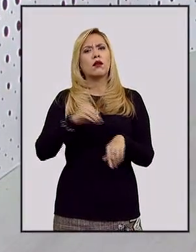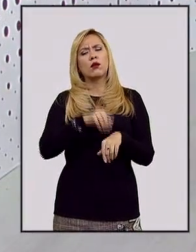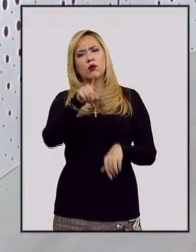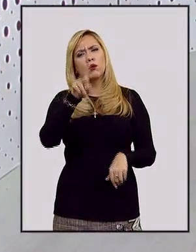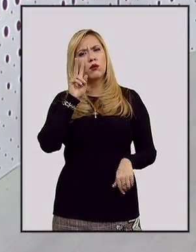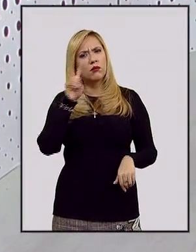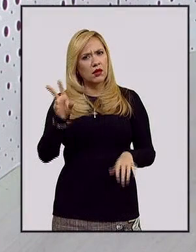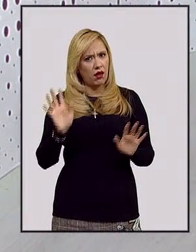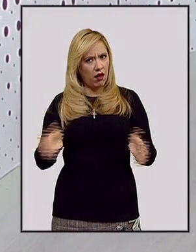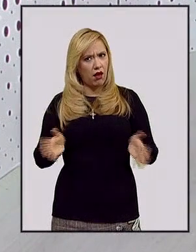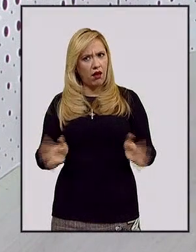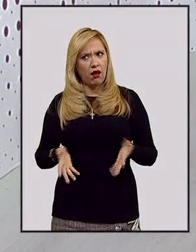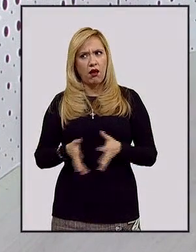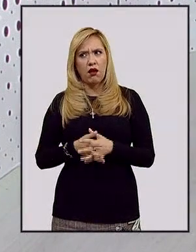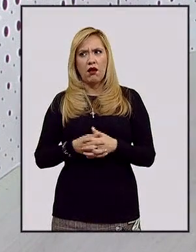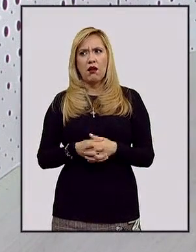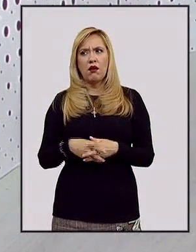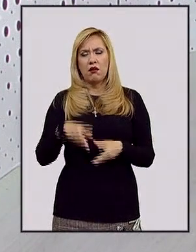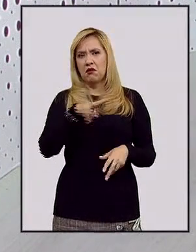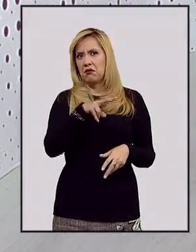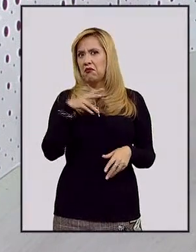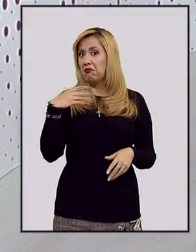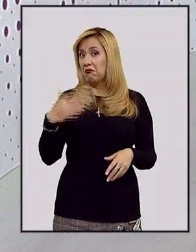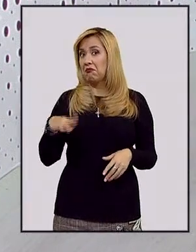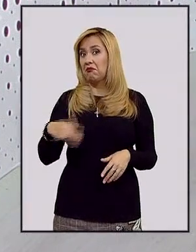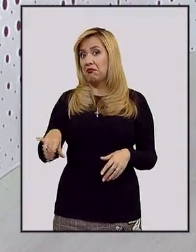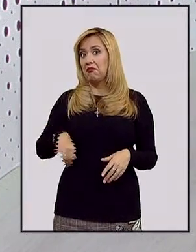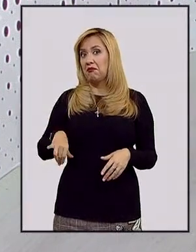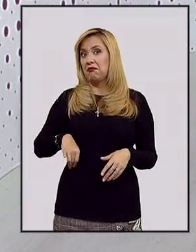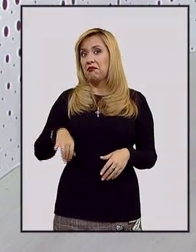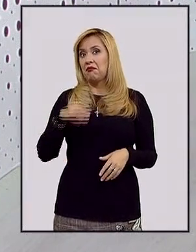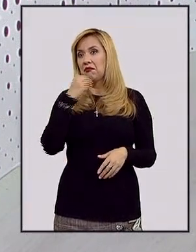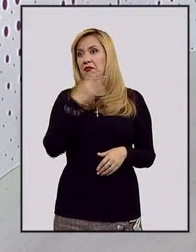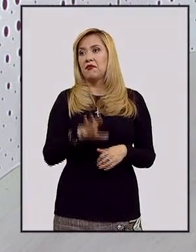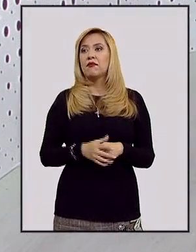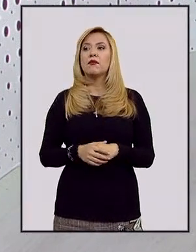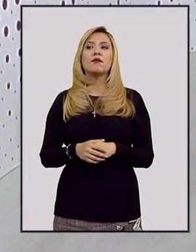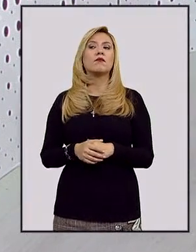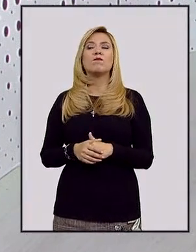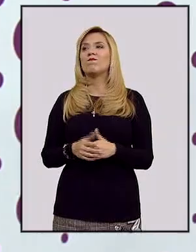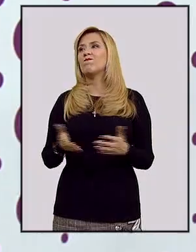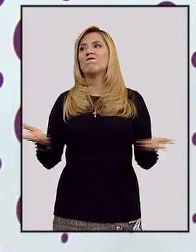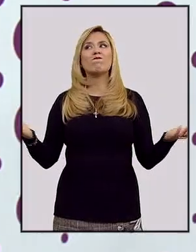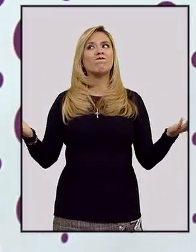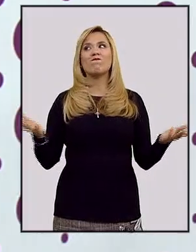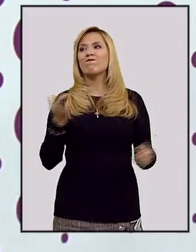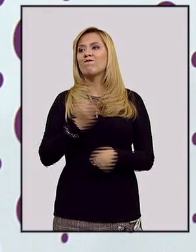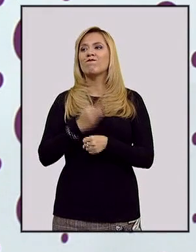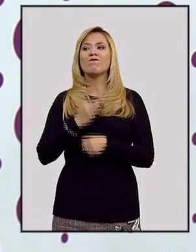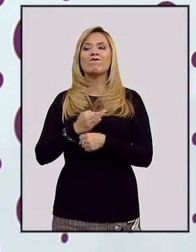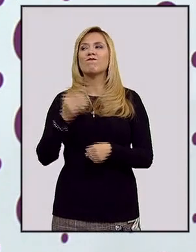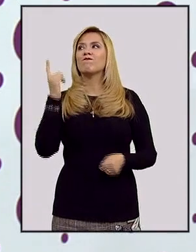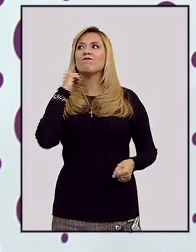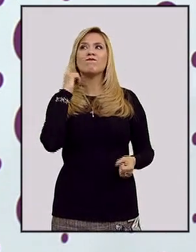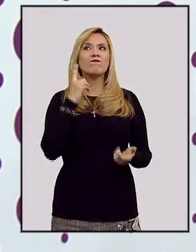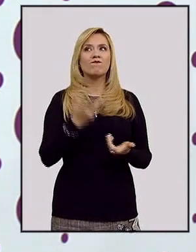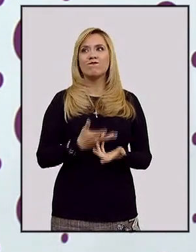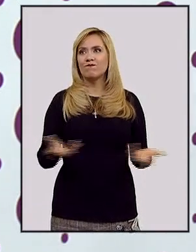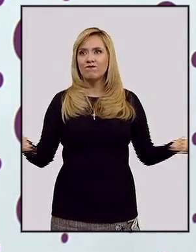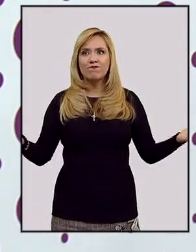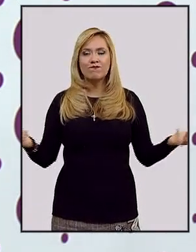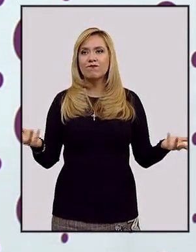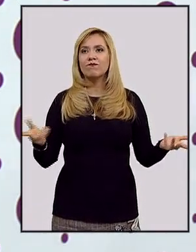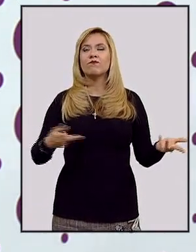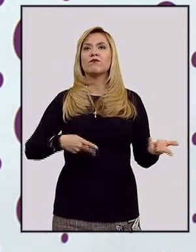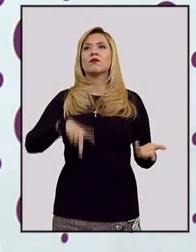implementado? Digo, me pareció muy interesante. Pues no, en este momento no tengo el dato tan preciso,